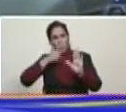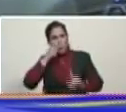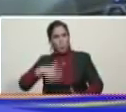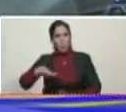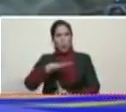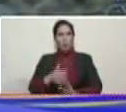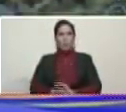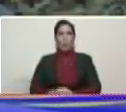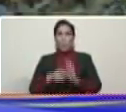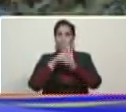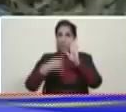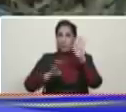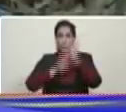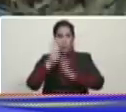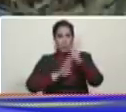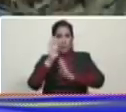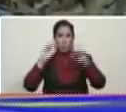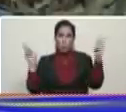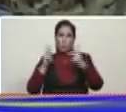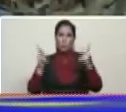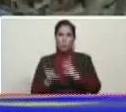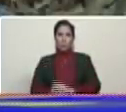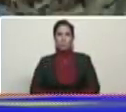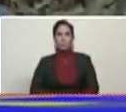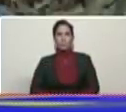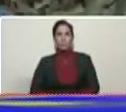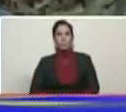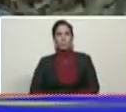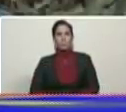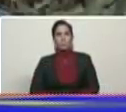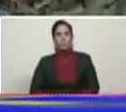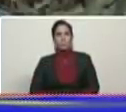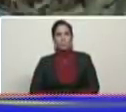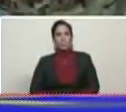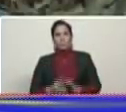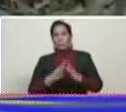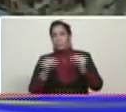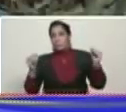y el derecho al desarrollo y a la prosperidad. Todo esto es